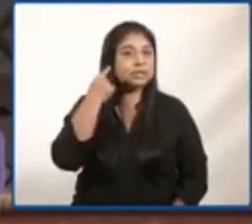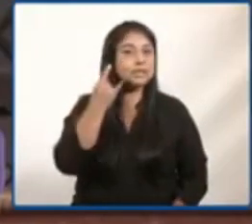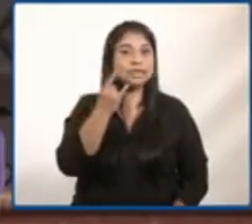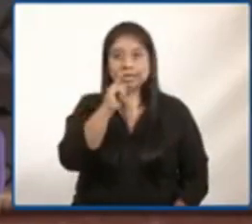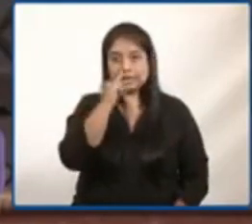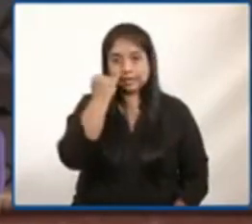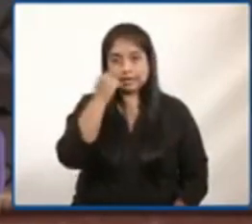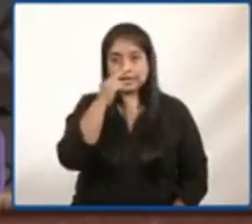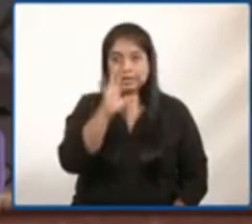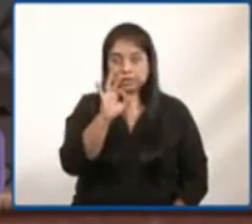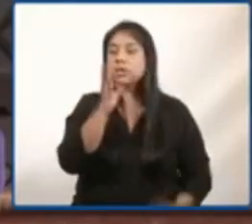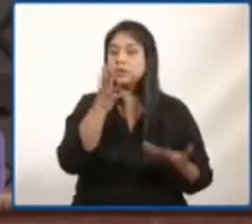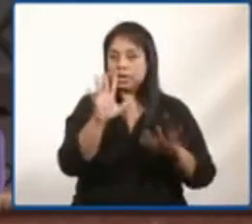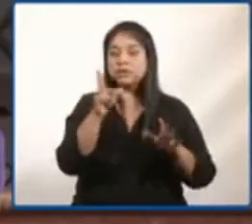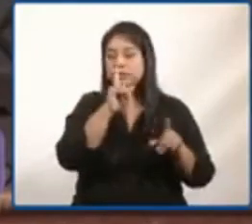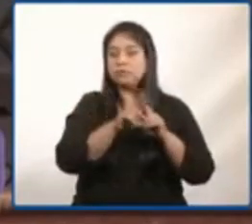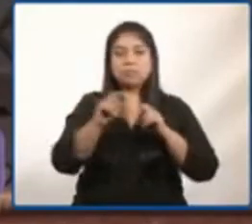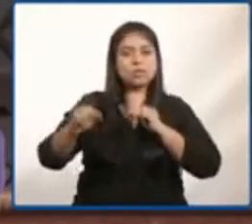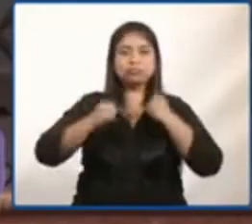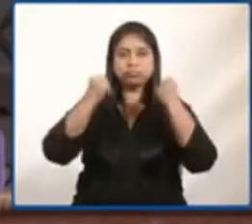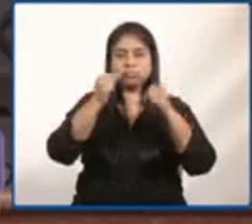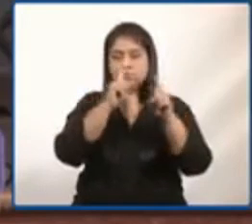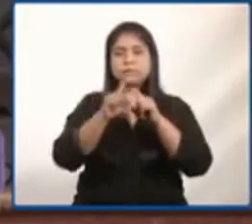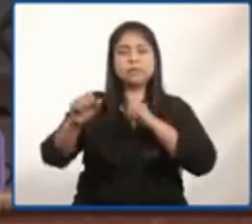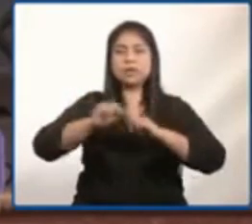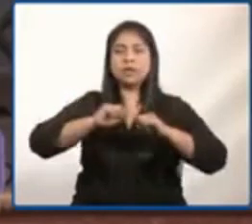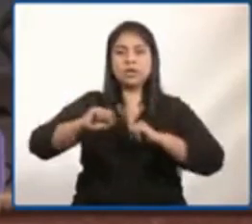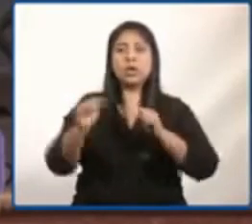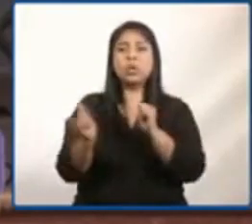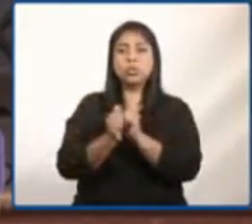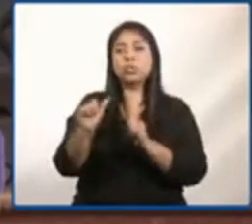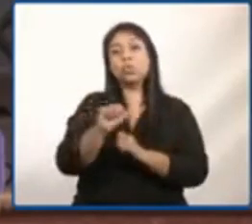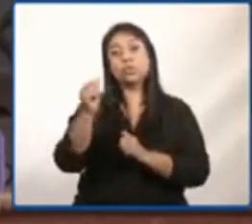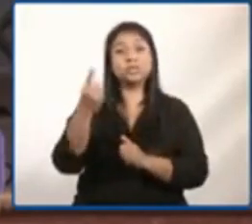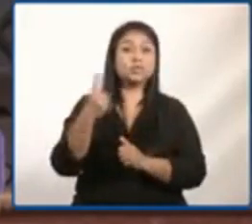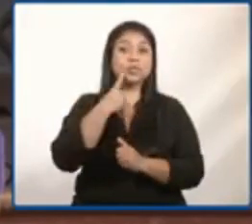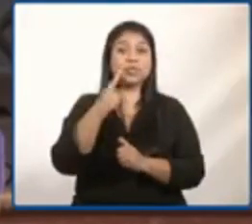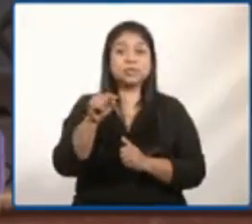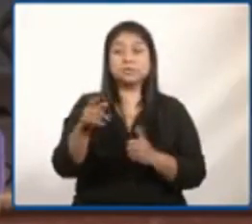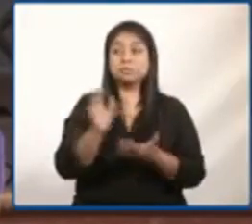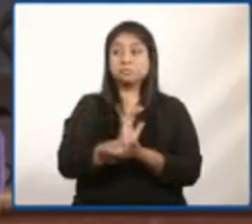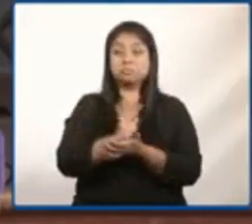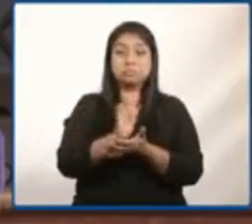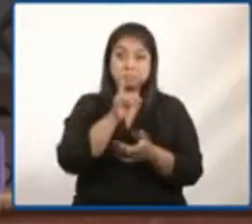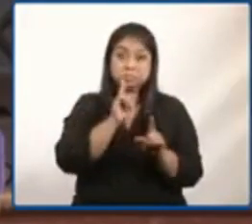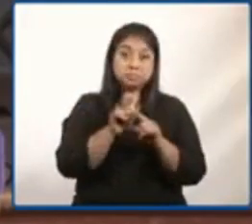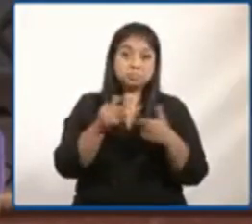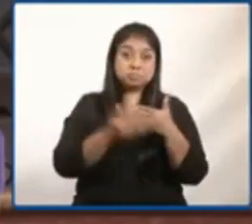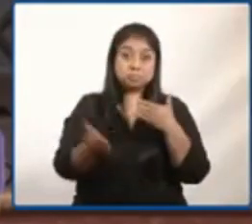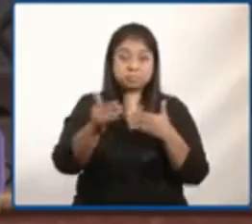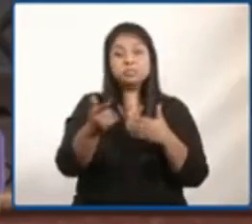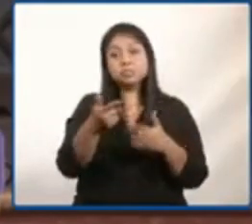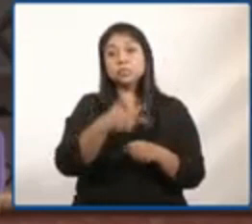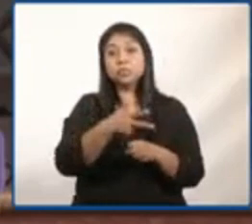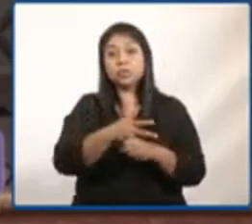continuar trabajando con las autoridades en ese fortalecimiento. Se tiene previsto hacerlo en esta semana tanto en Antigua Guatemala por el volcán de